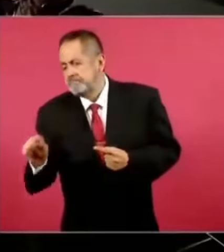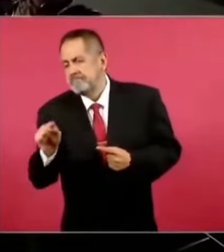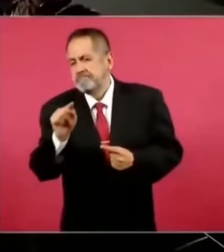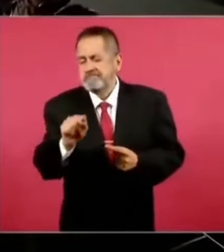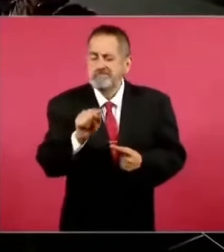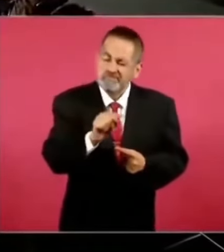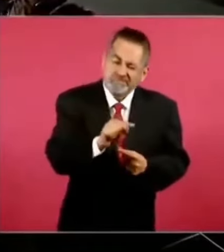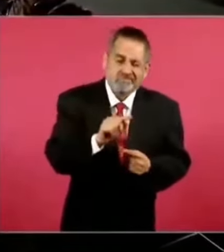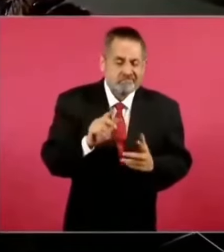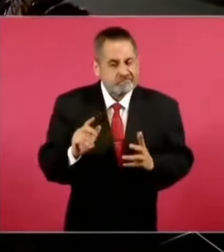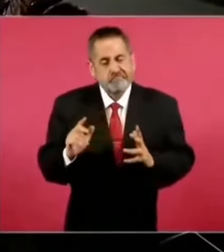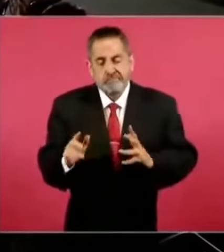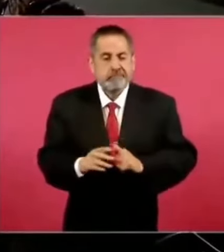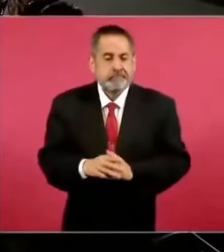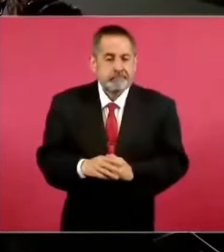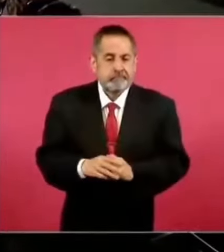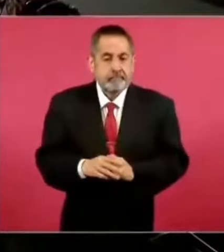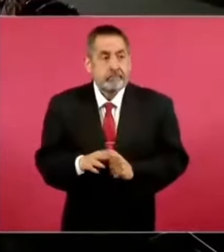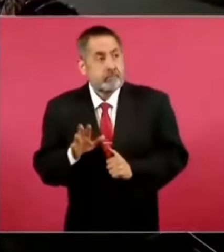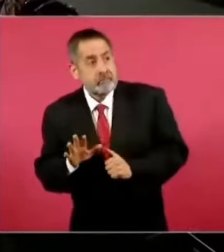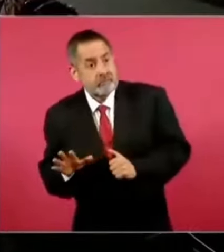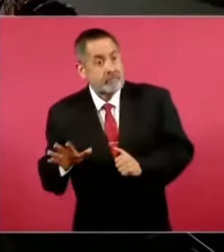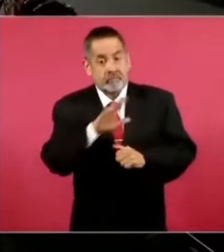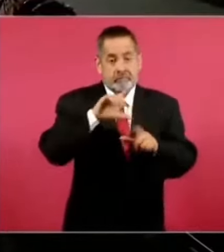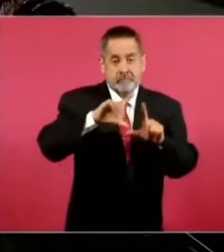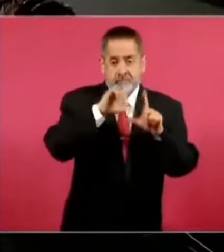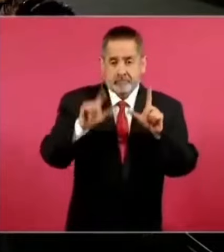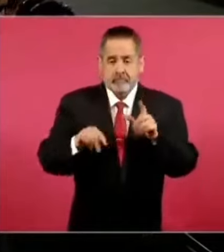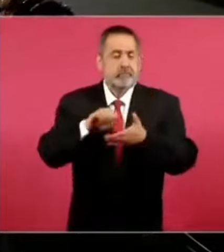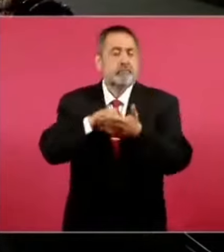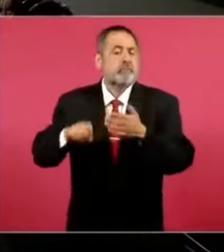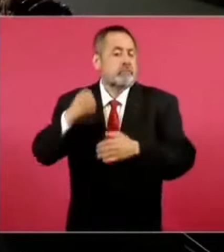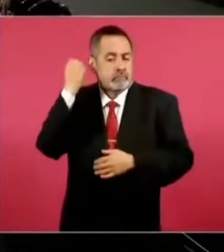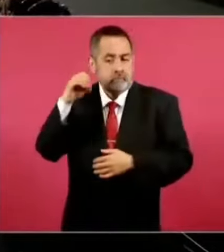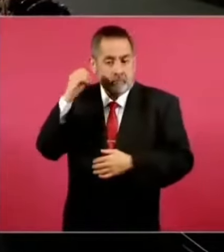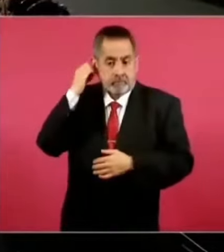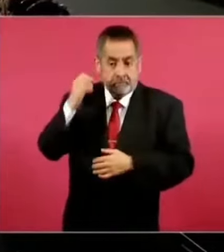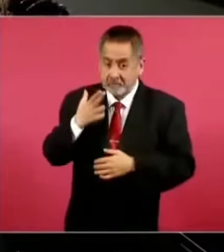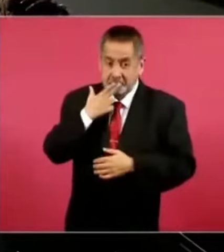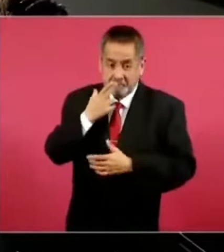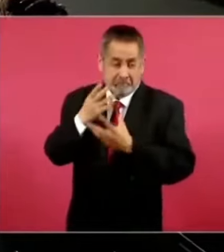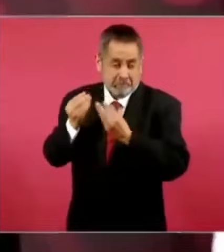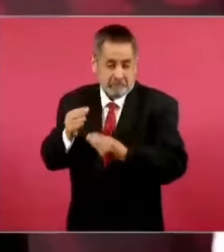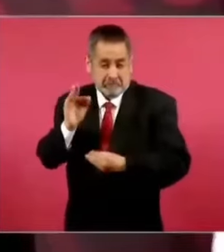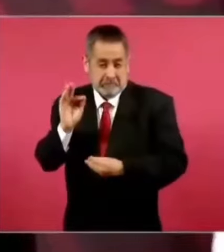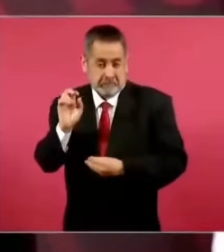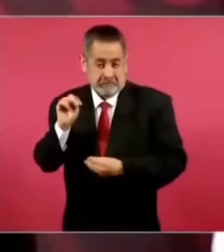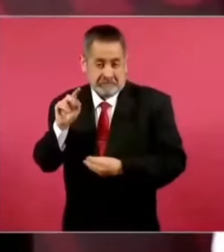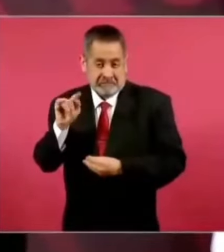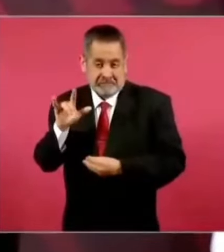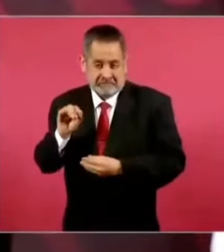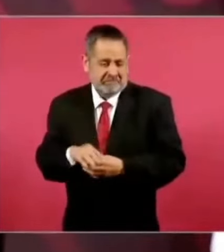Puedo decir, no hay consumo de fentanilo en Oaxaca, o sea, es muy